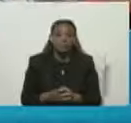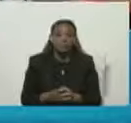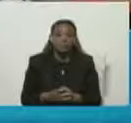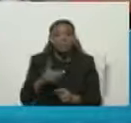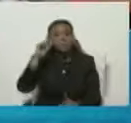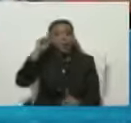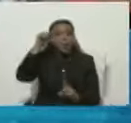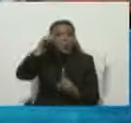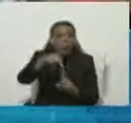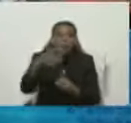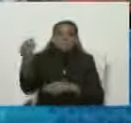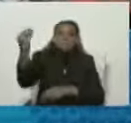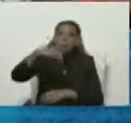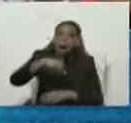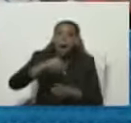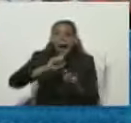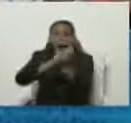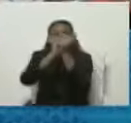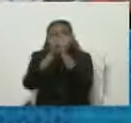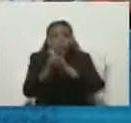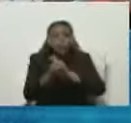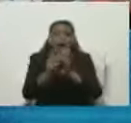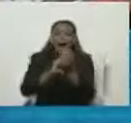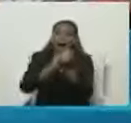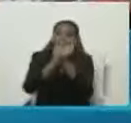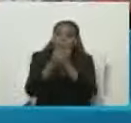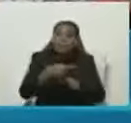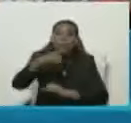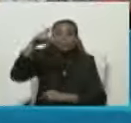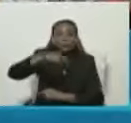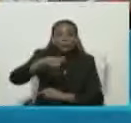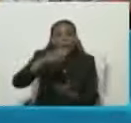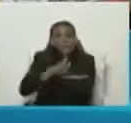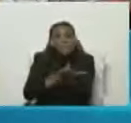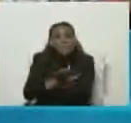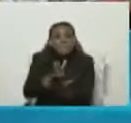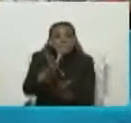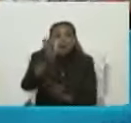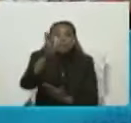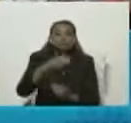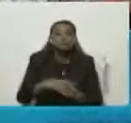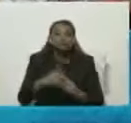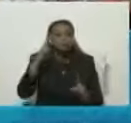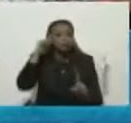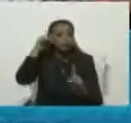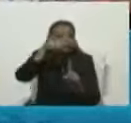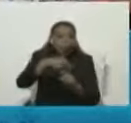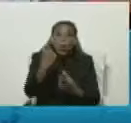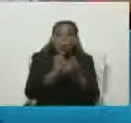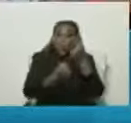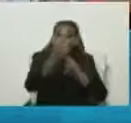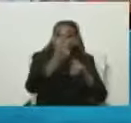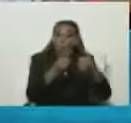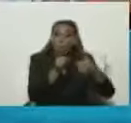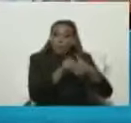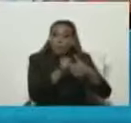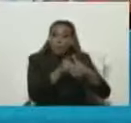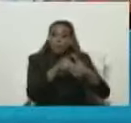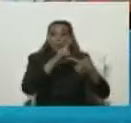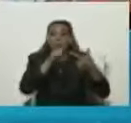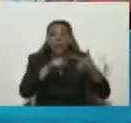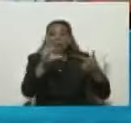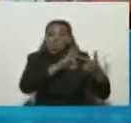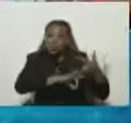Para ir por más cambios y más transformaciones en lo económico, en